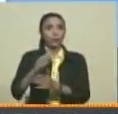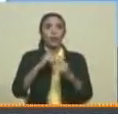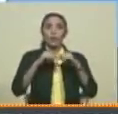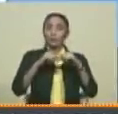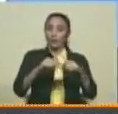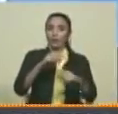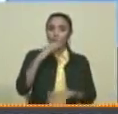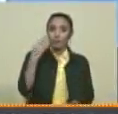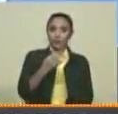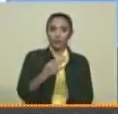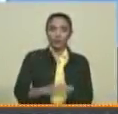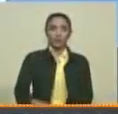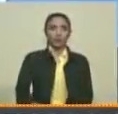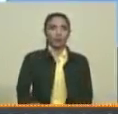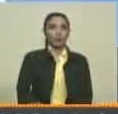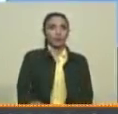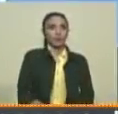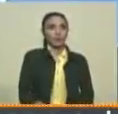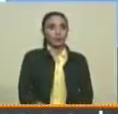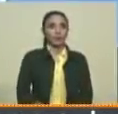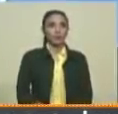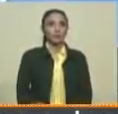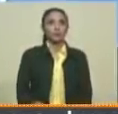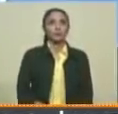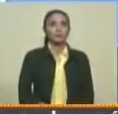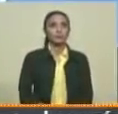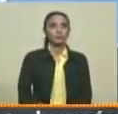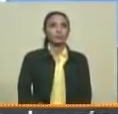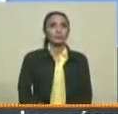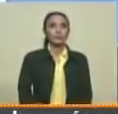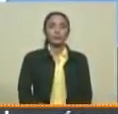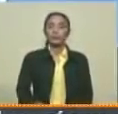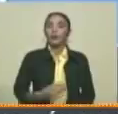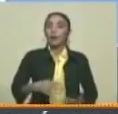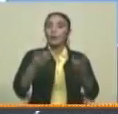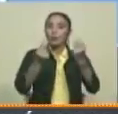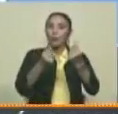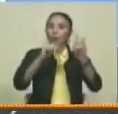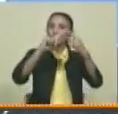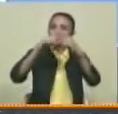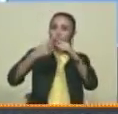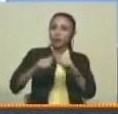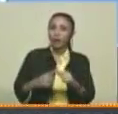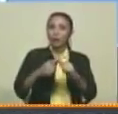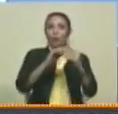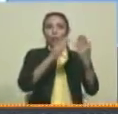verdadero y de expansión del número de consejos comunales